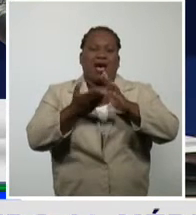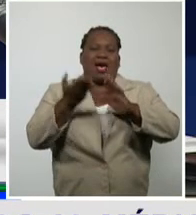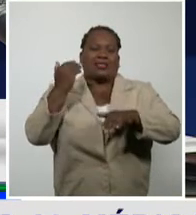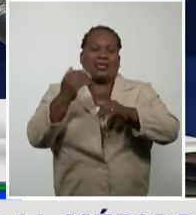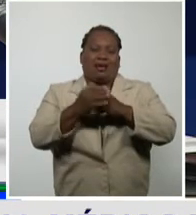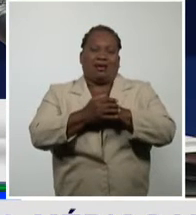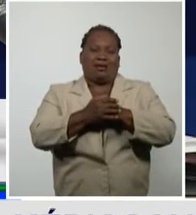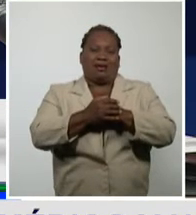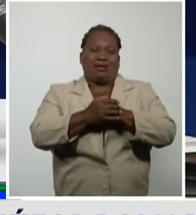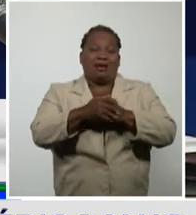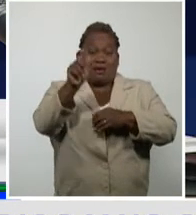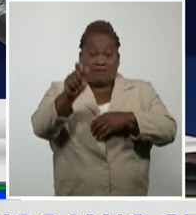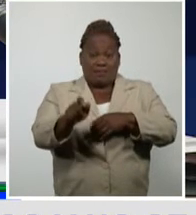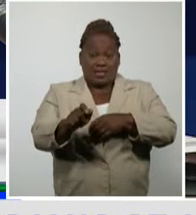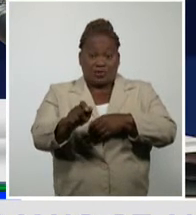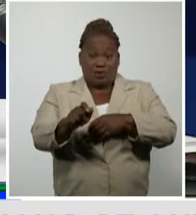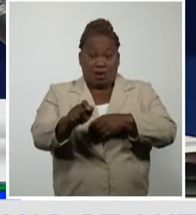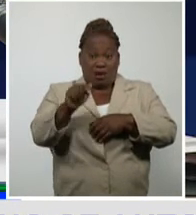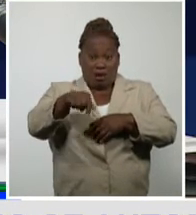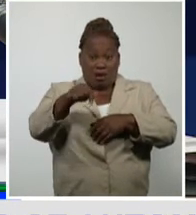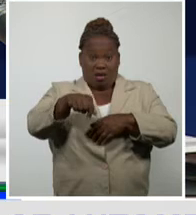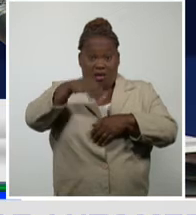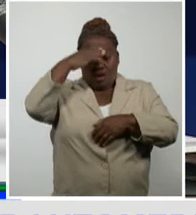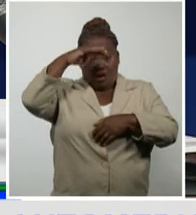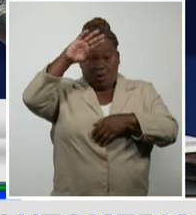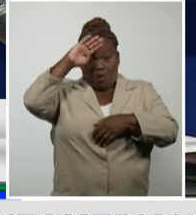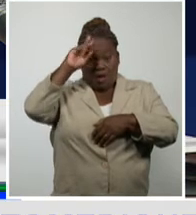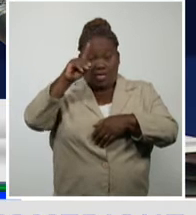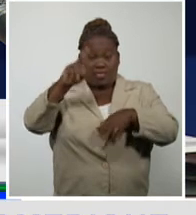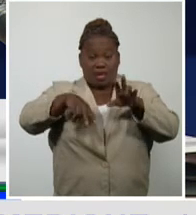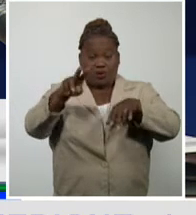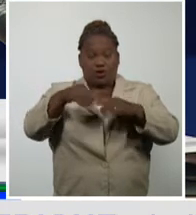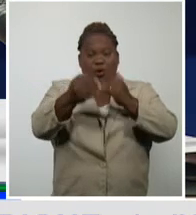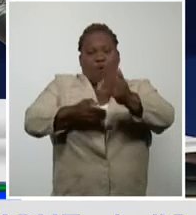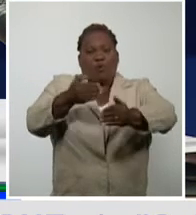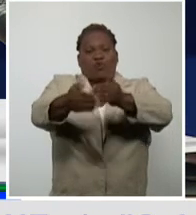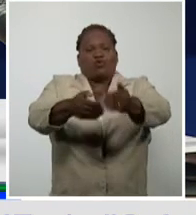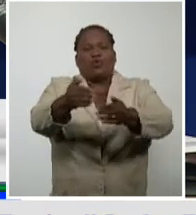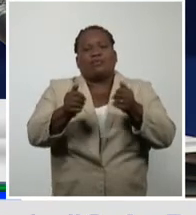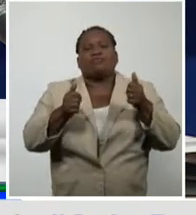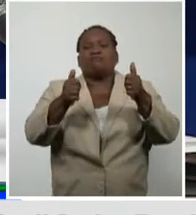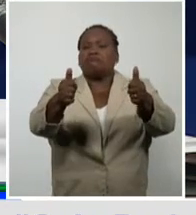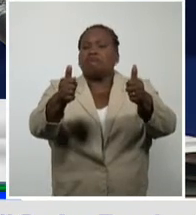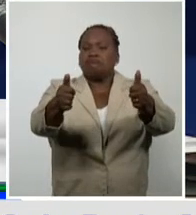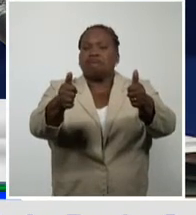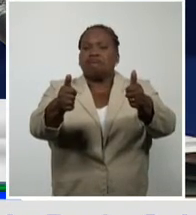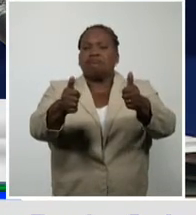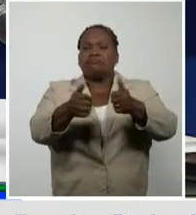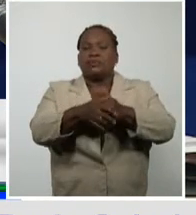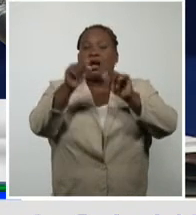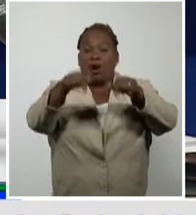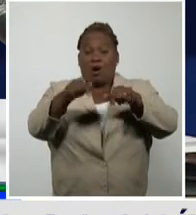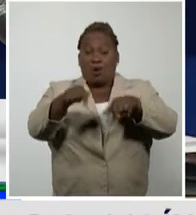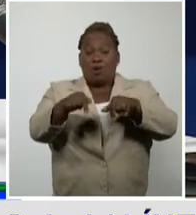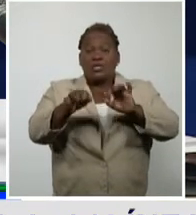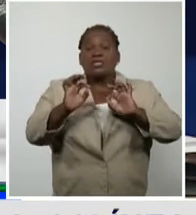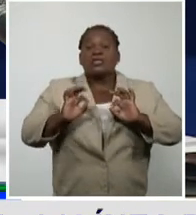personas que se han diagnosticado en Cuba pues han tenido una evolución satisfactoria y hoy, como siempre